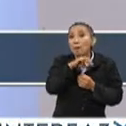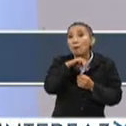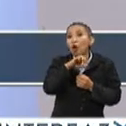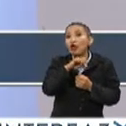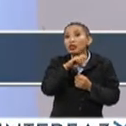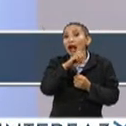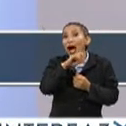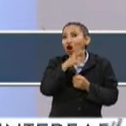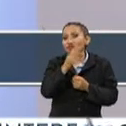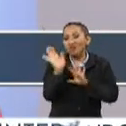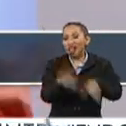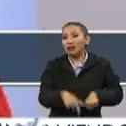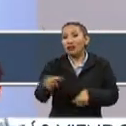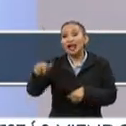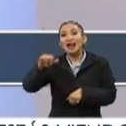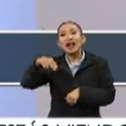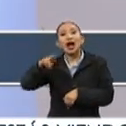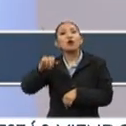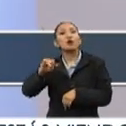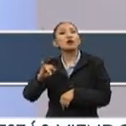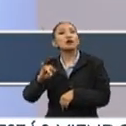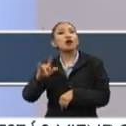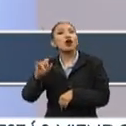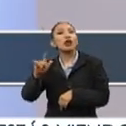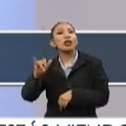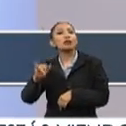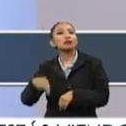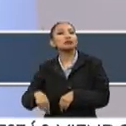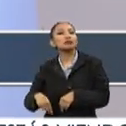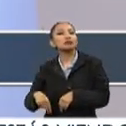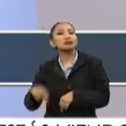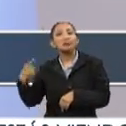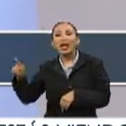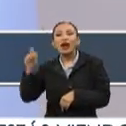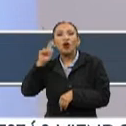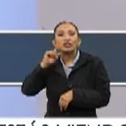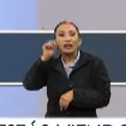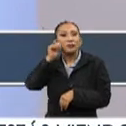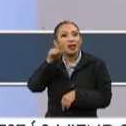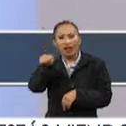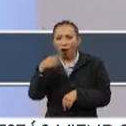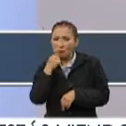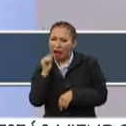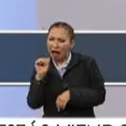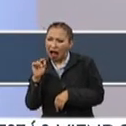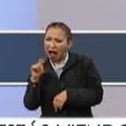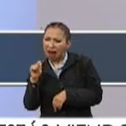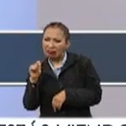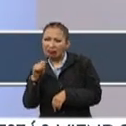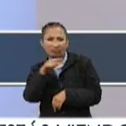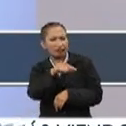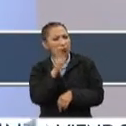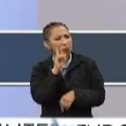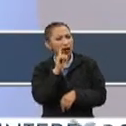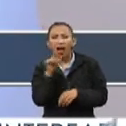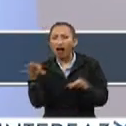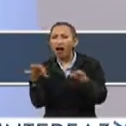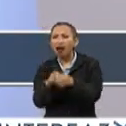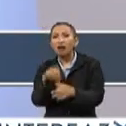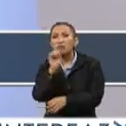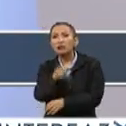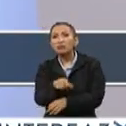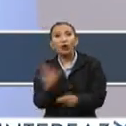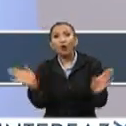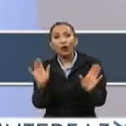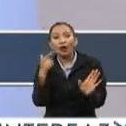más. Pero es una figura que había estado siempre anclada a un personaje masculino. Y de pronto, bueno, nos interesa hacer